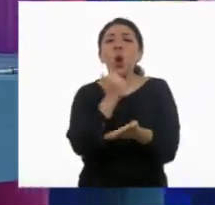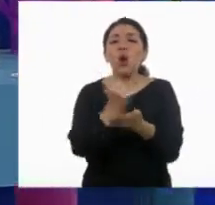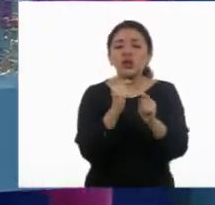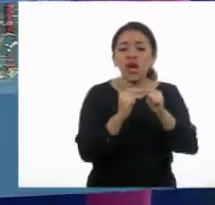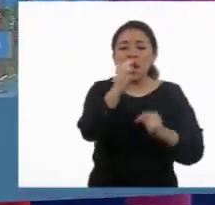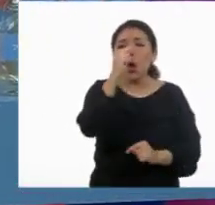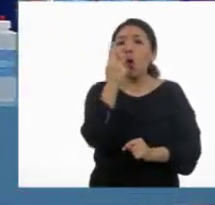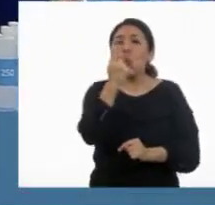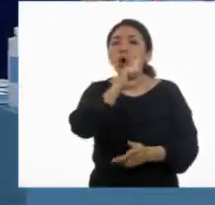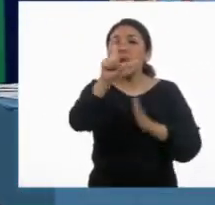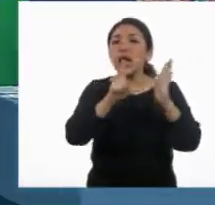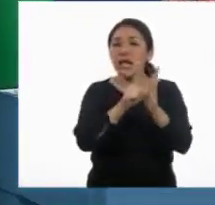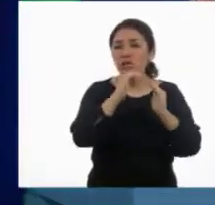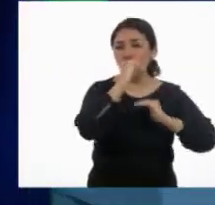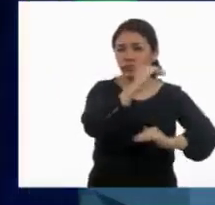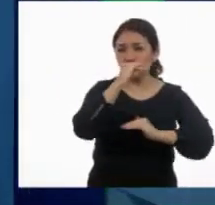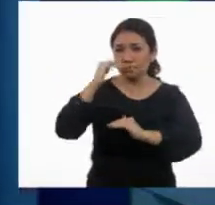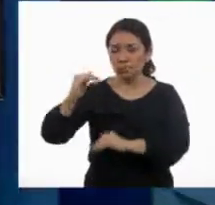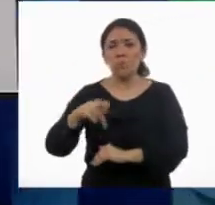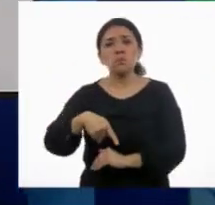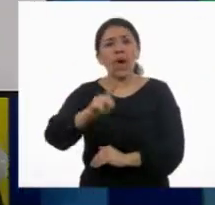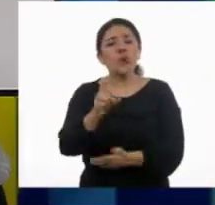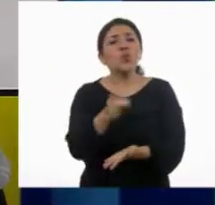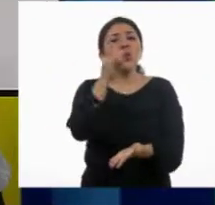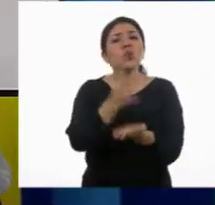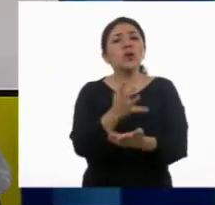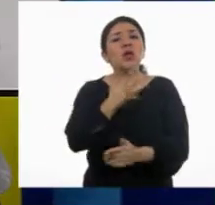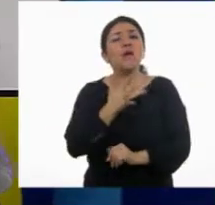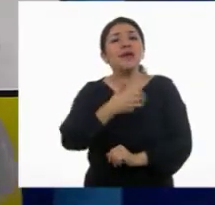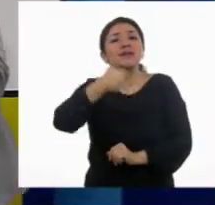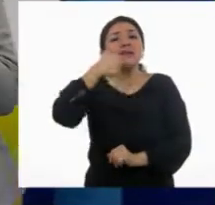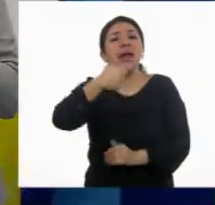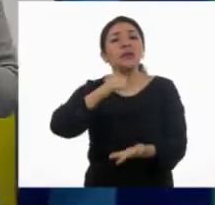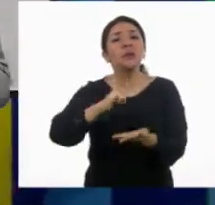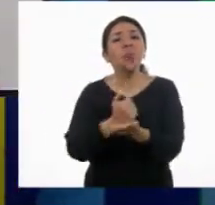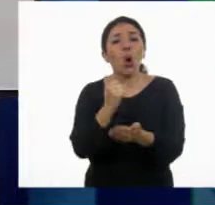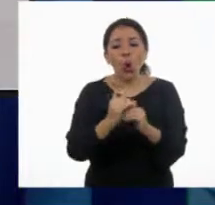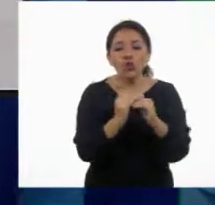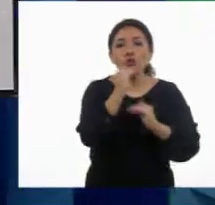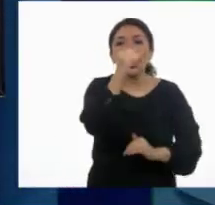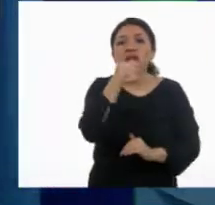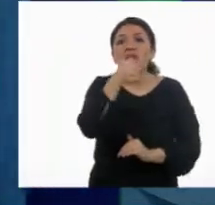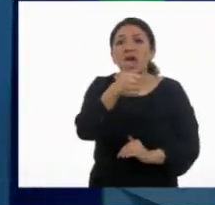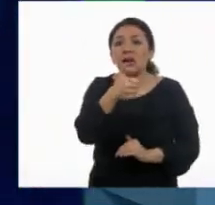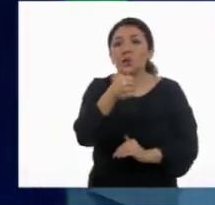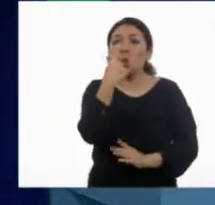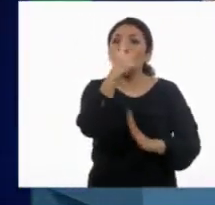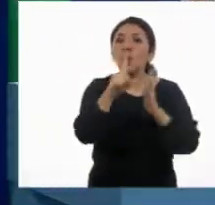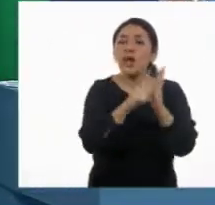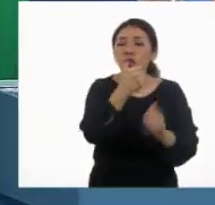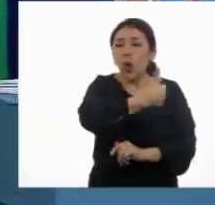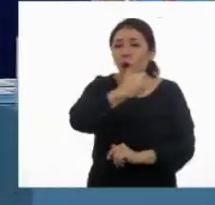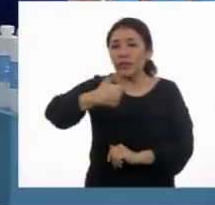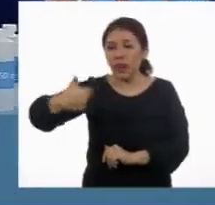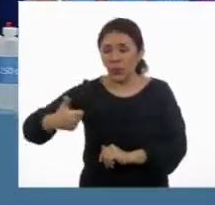Pero solamente llenó, tenía 6 botellas de un